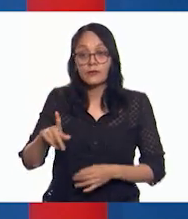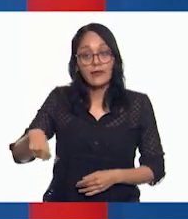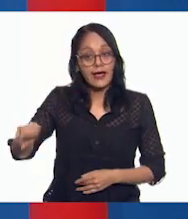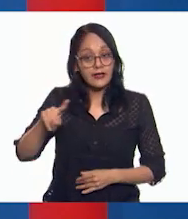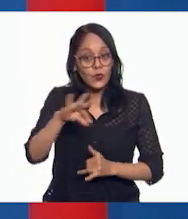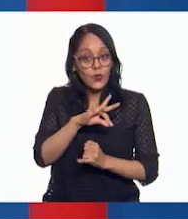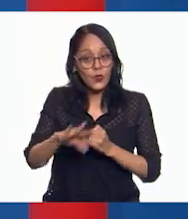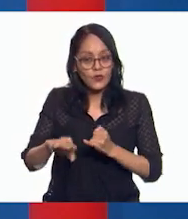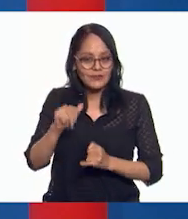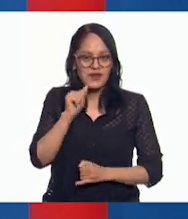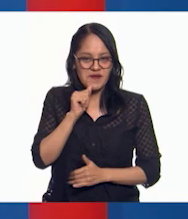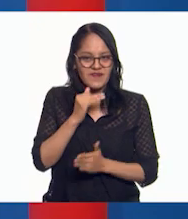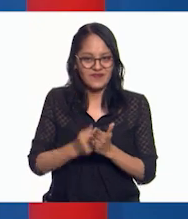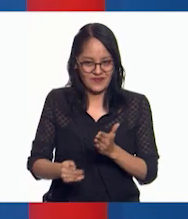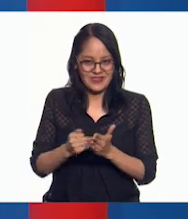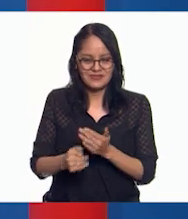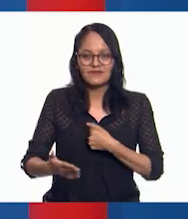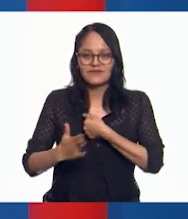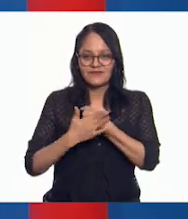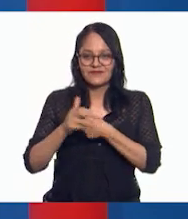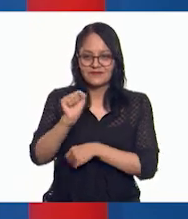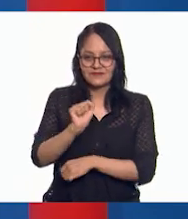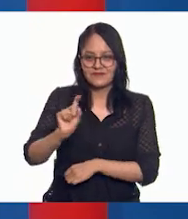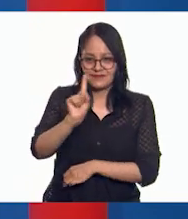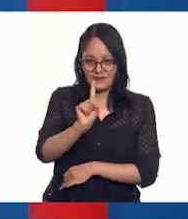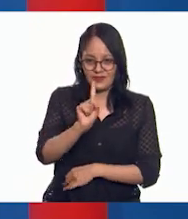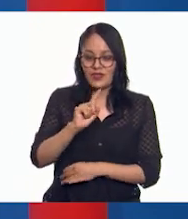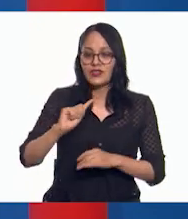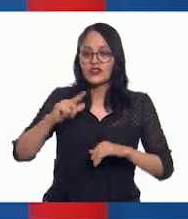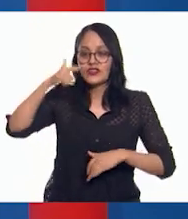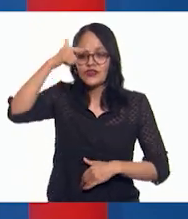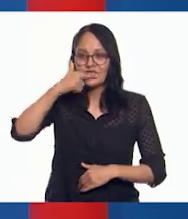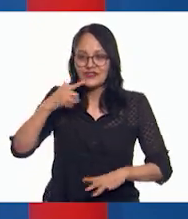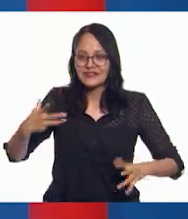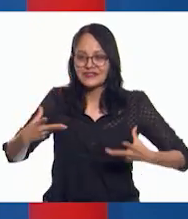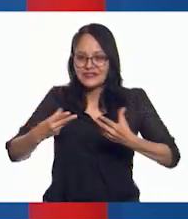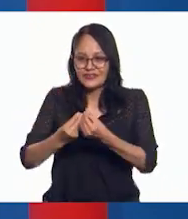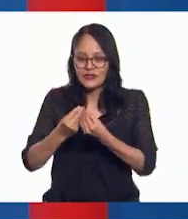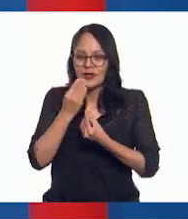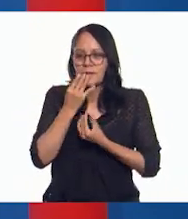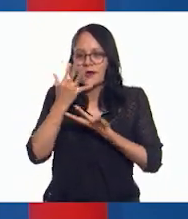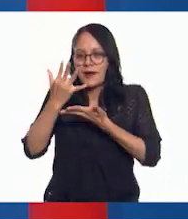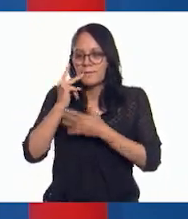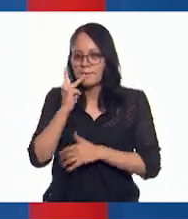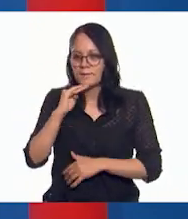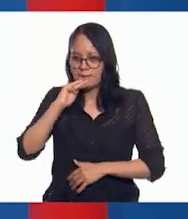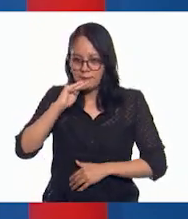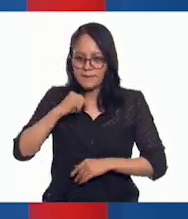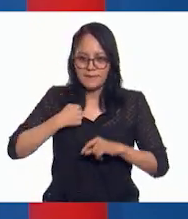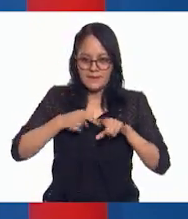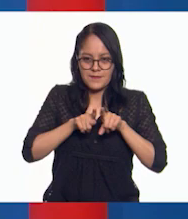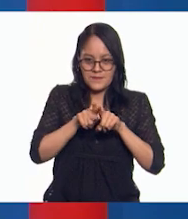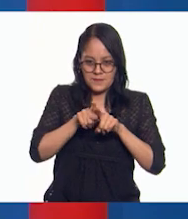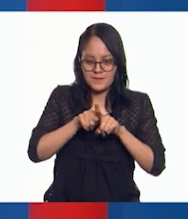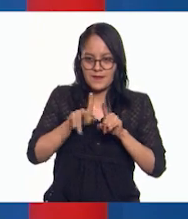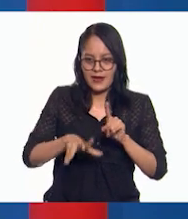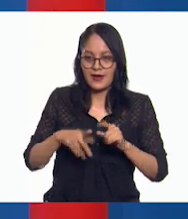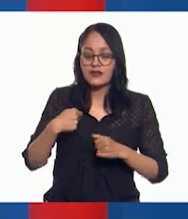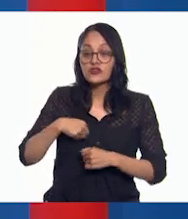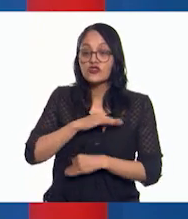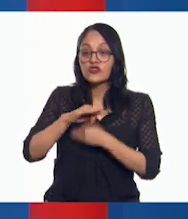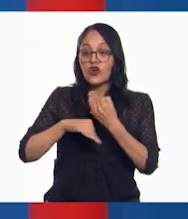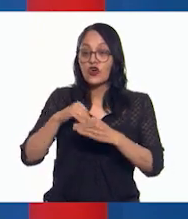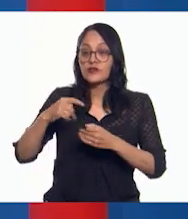versión final. El fin de semana haremos una velada poética con mis papás, mi hermana y yo, en la que todos leeremos en voz alta poemas